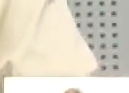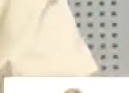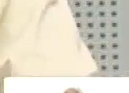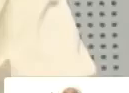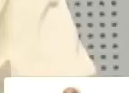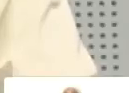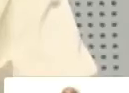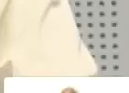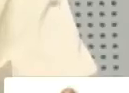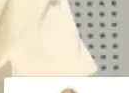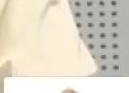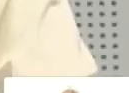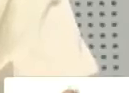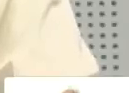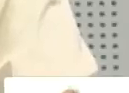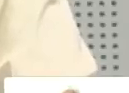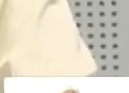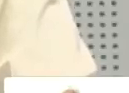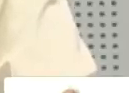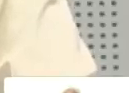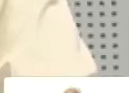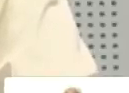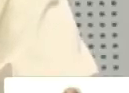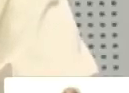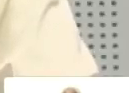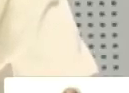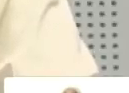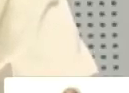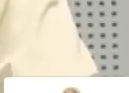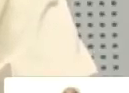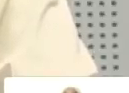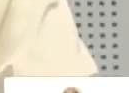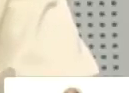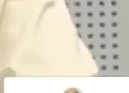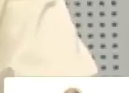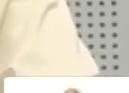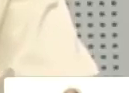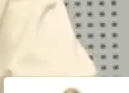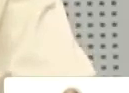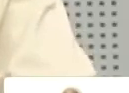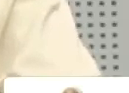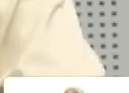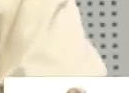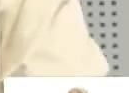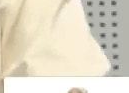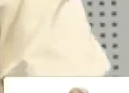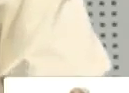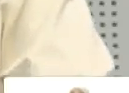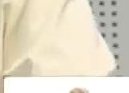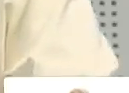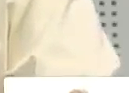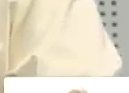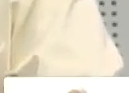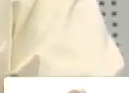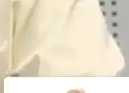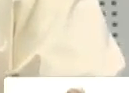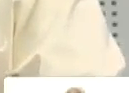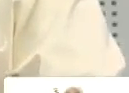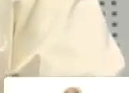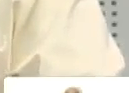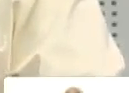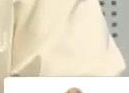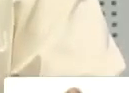2004 era la primera década de este siglo y se levantaba